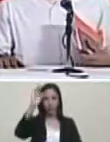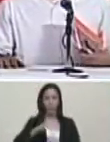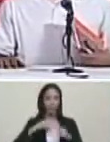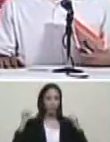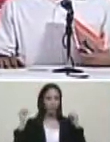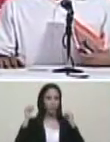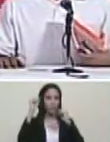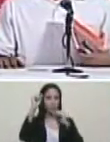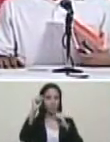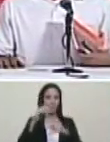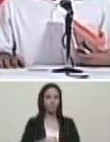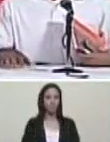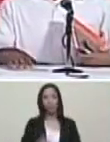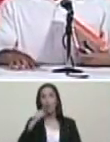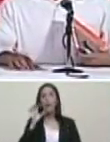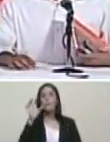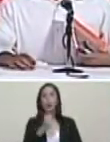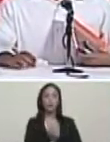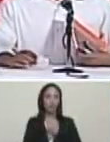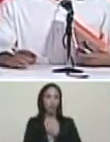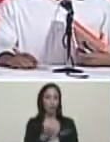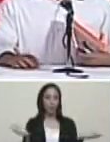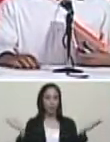siempre, patria amada.